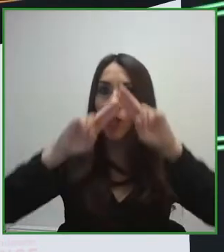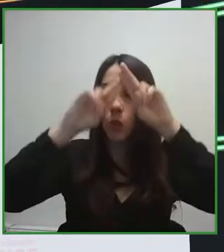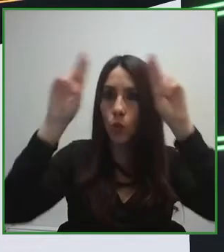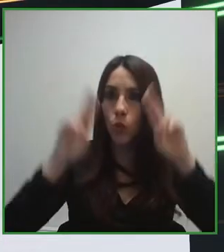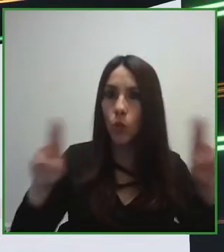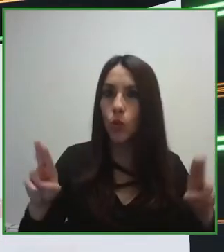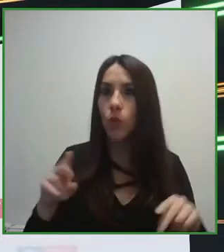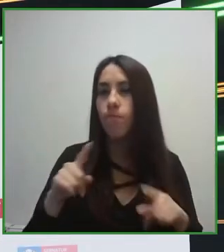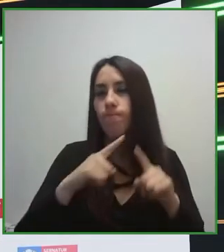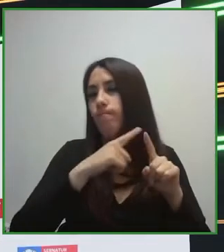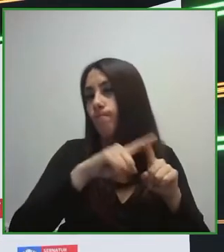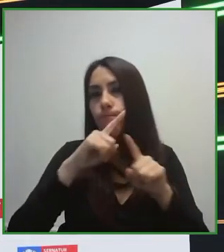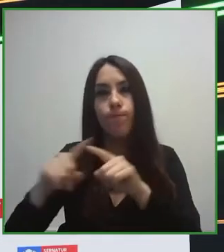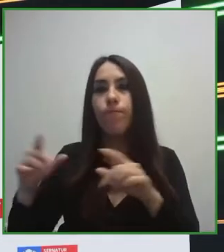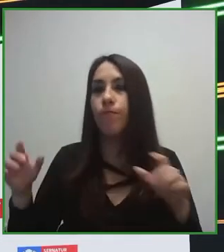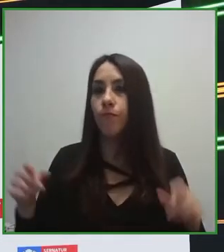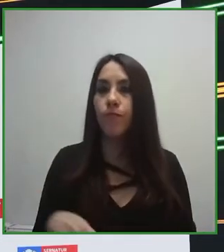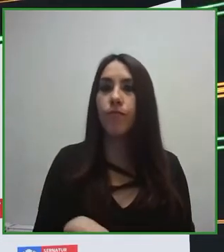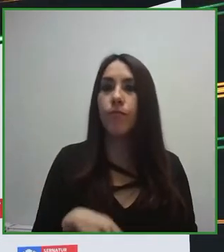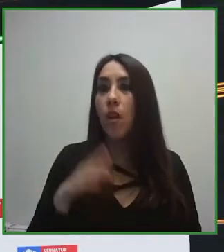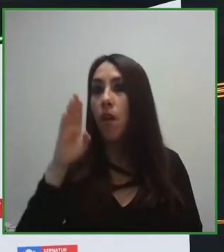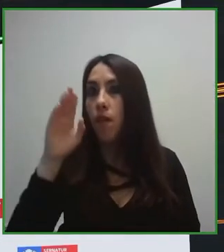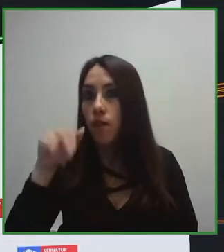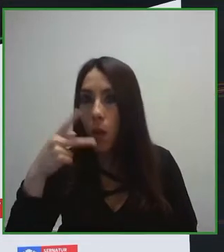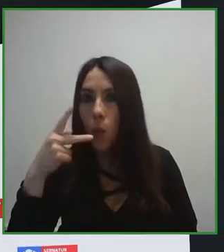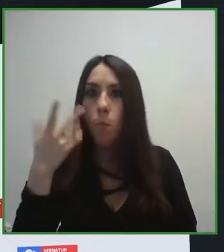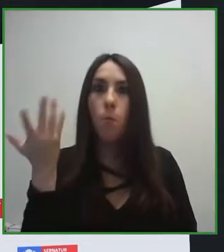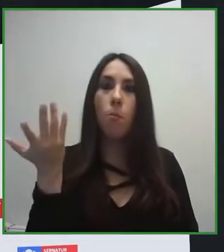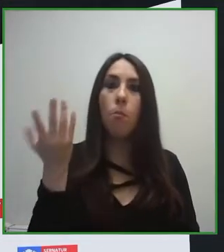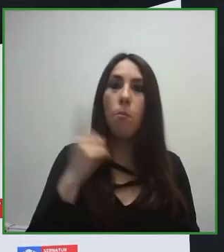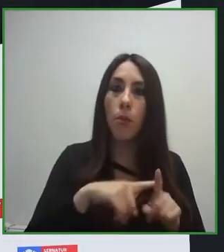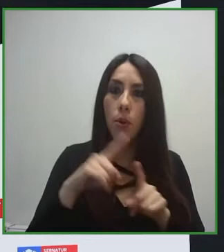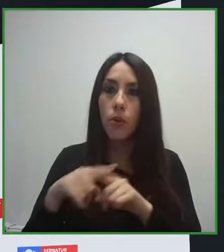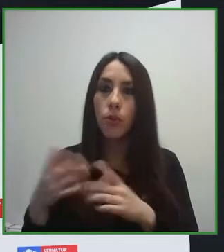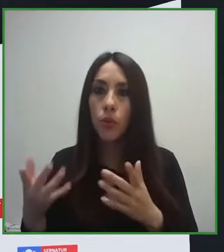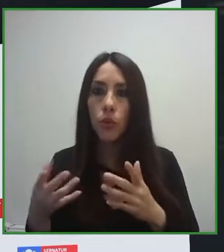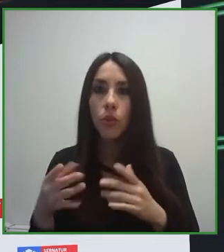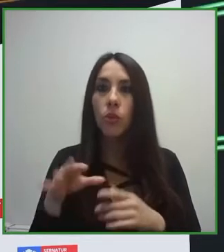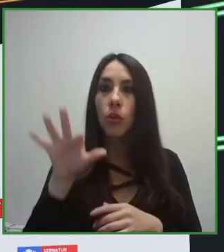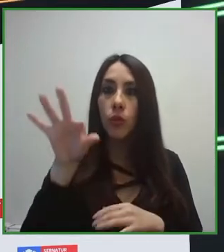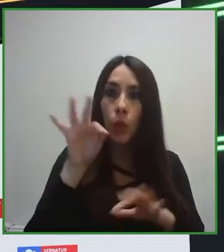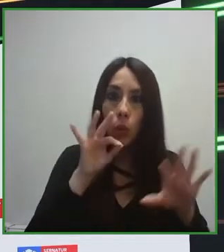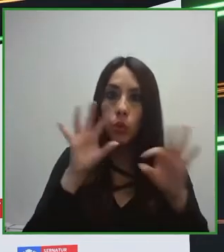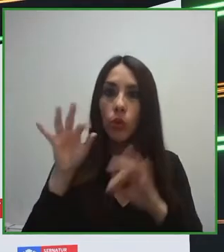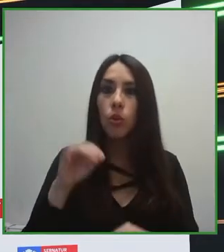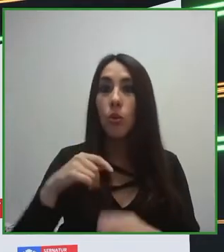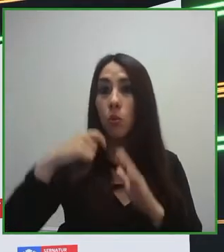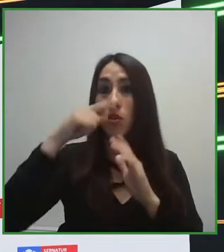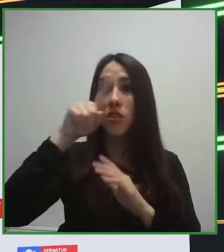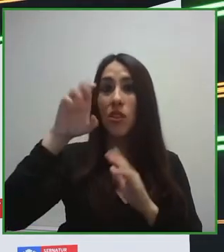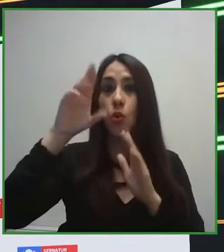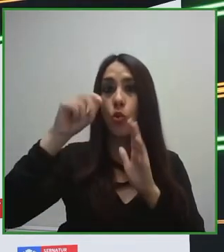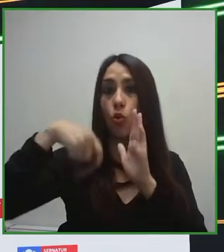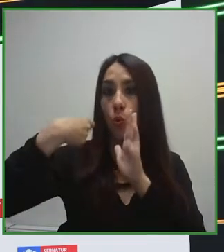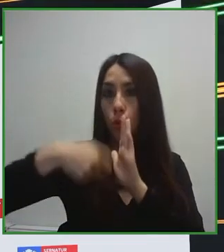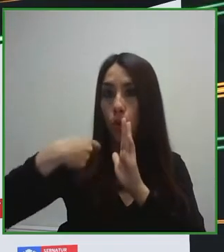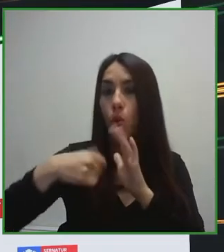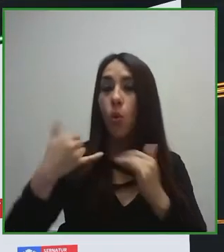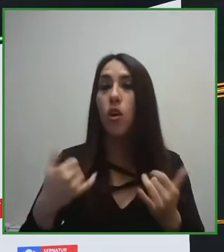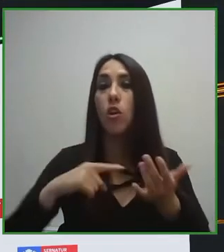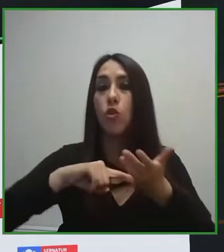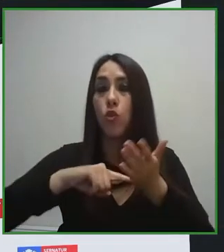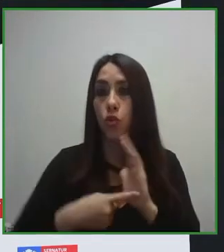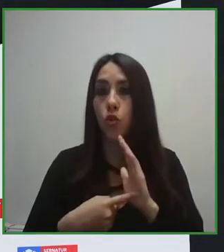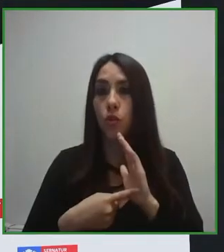Project. El programa busca, a través de la tecnología, promover el empleo y la mejora de la productividad de las personas con discapacidad en